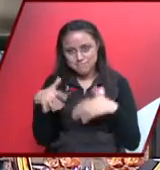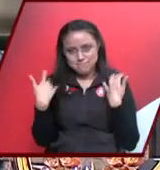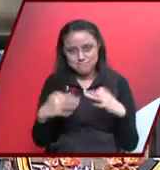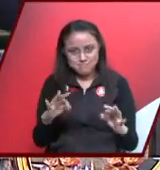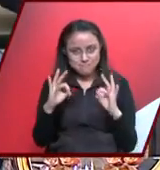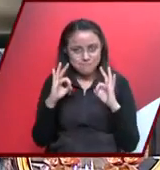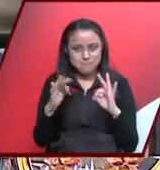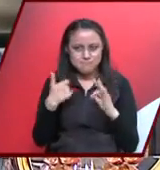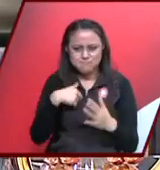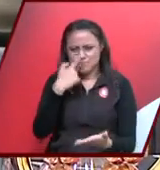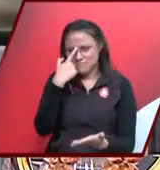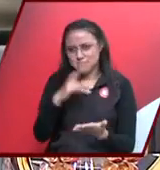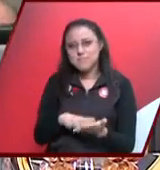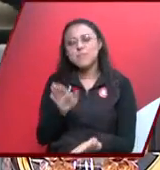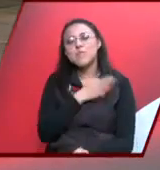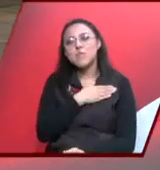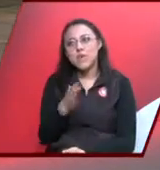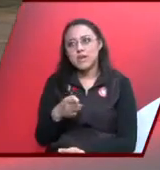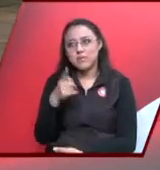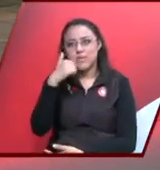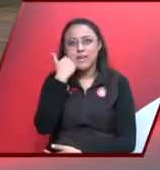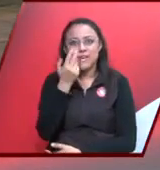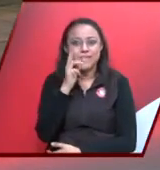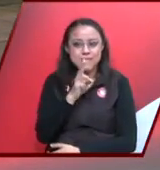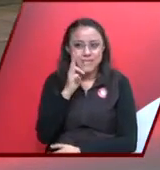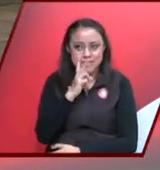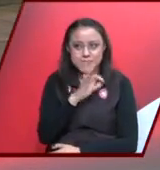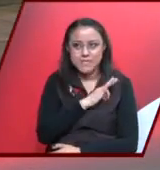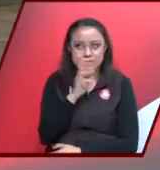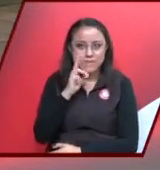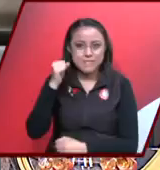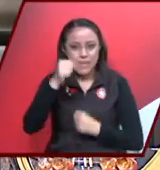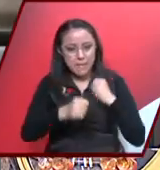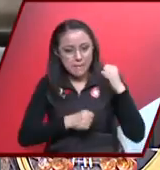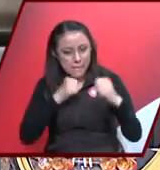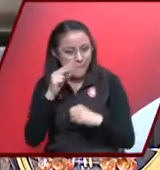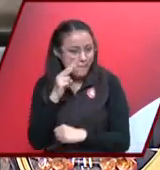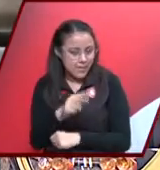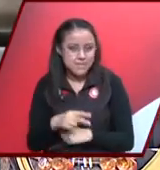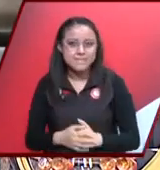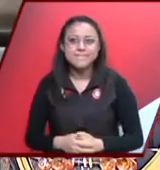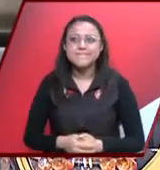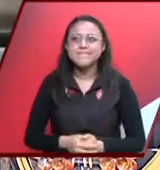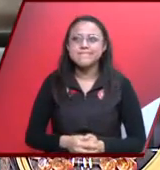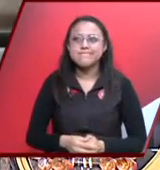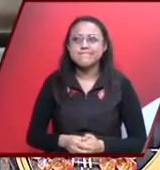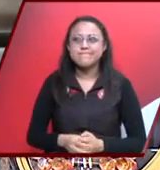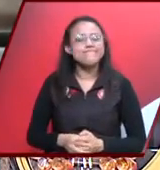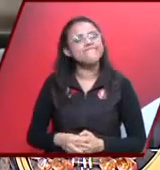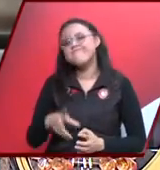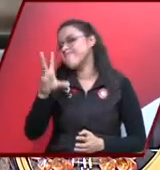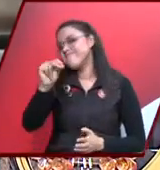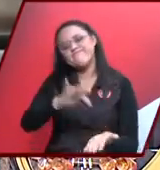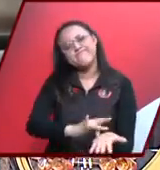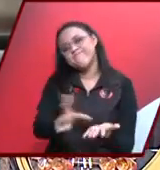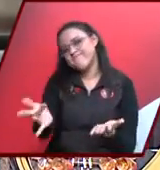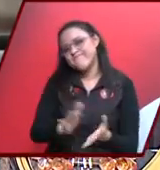contundente. Me parece que es una gran pelea. De las que querías ver, la puedes ver sentado junto a nosotros. No,